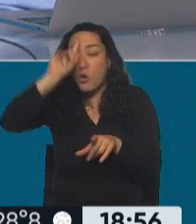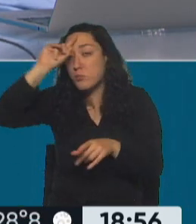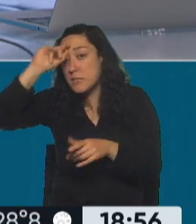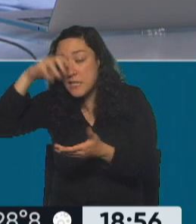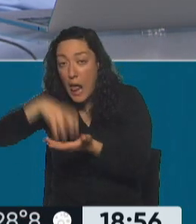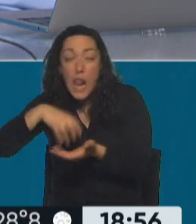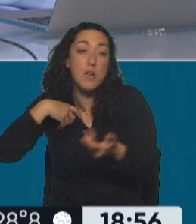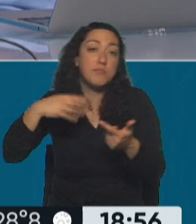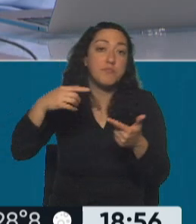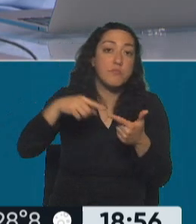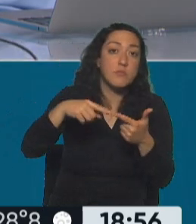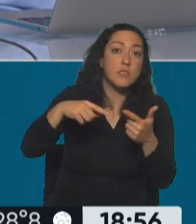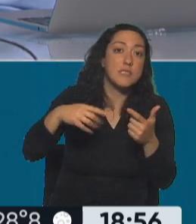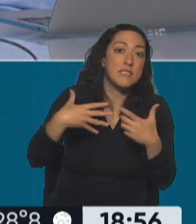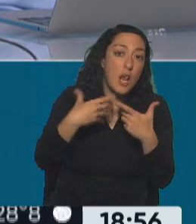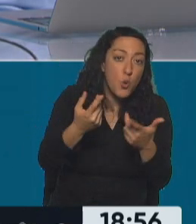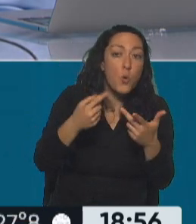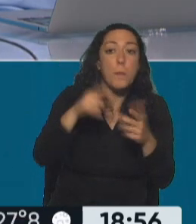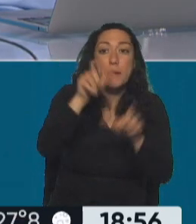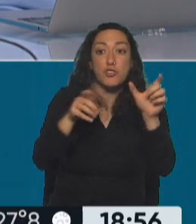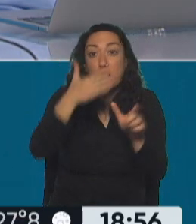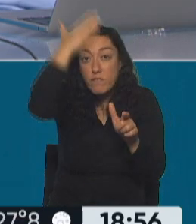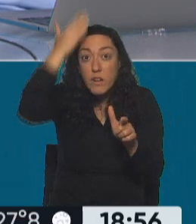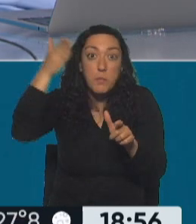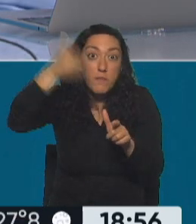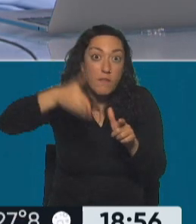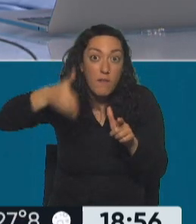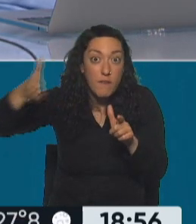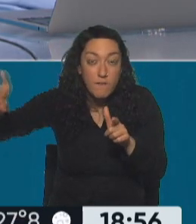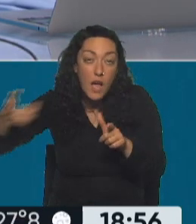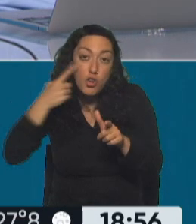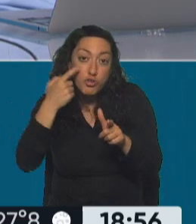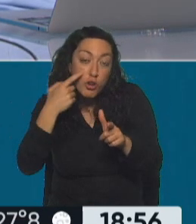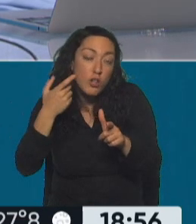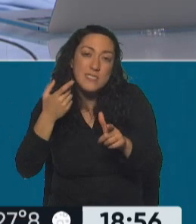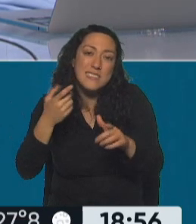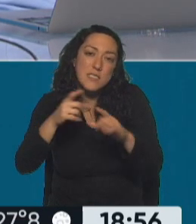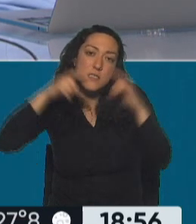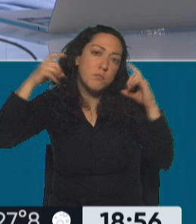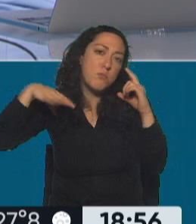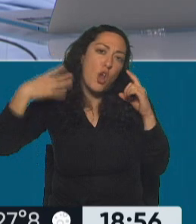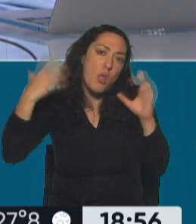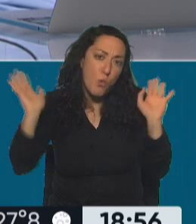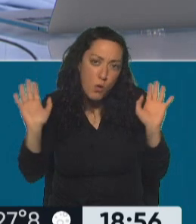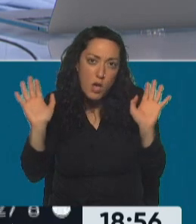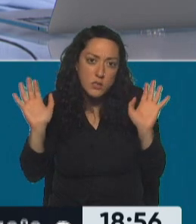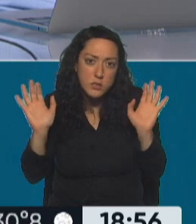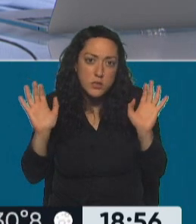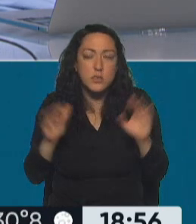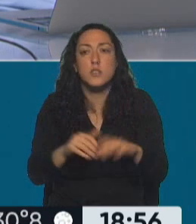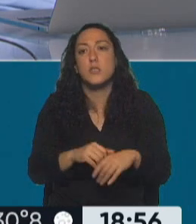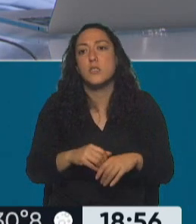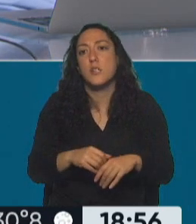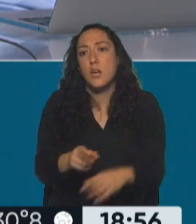sanatorio, un estudio, un lugar donde va gente que está enferma por algo para hacerse su chequeo, vayan con el barbijo puesto. Total, es